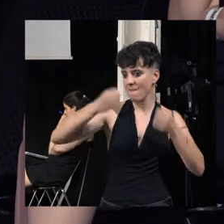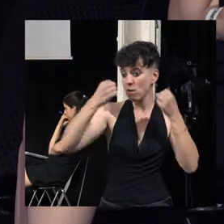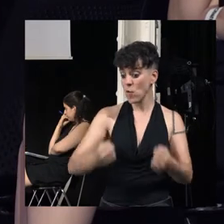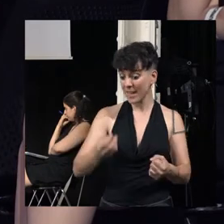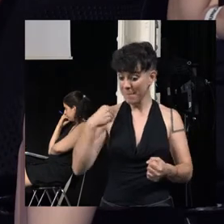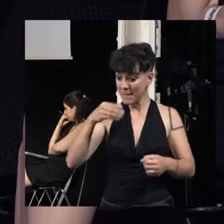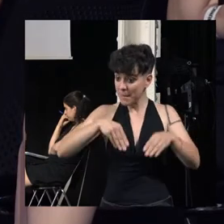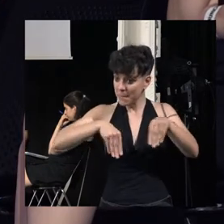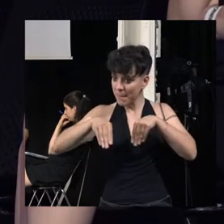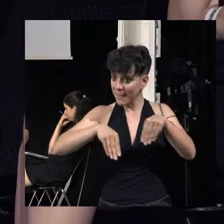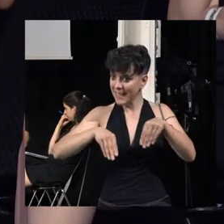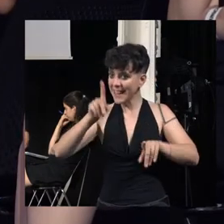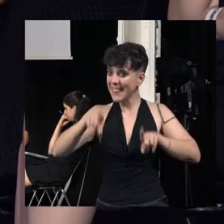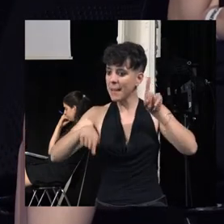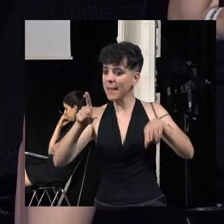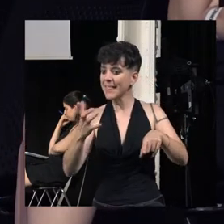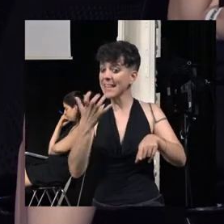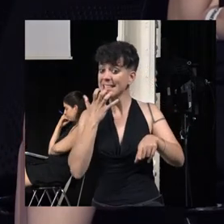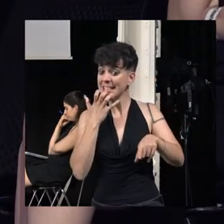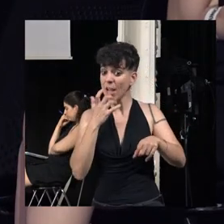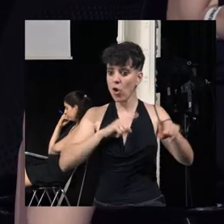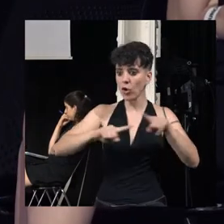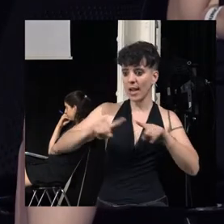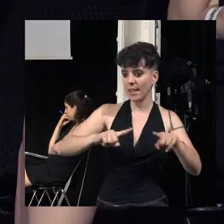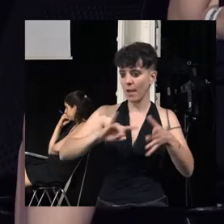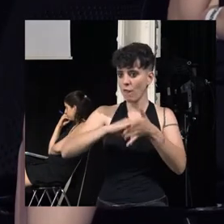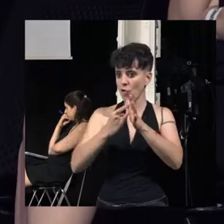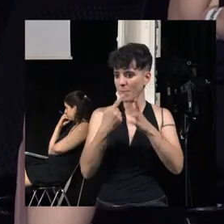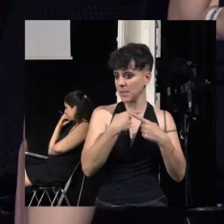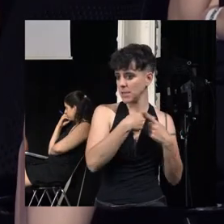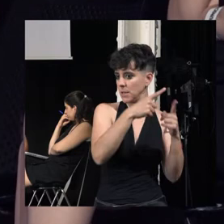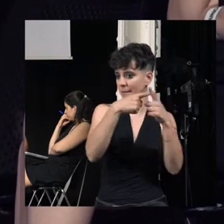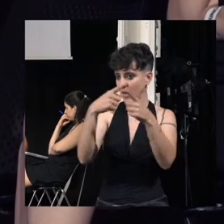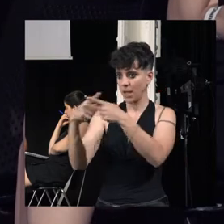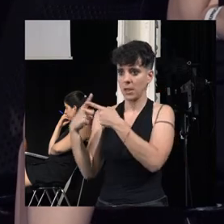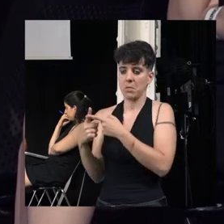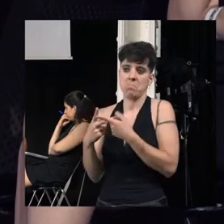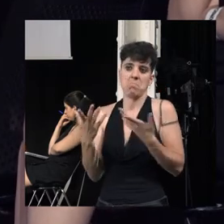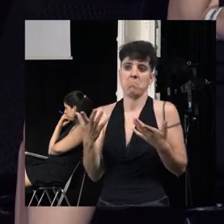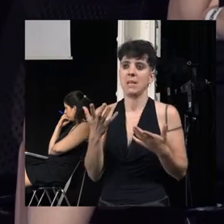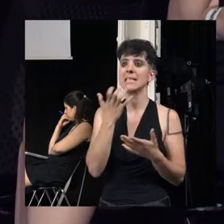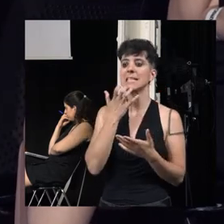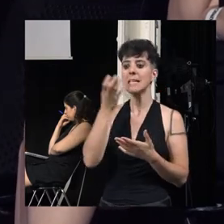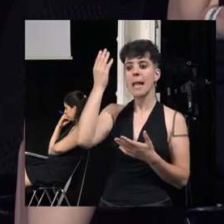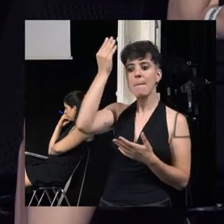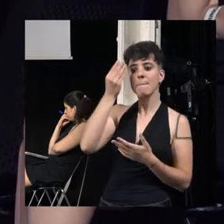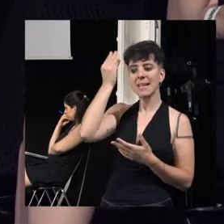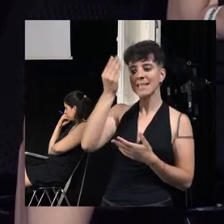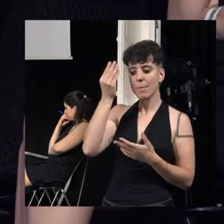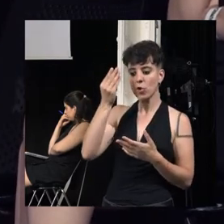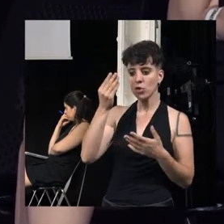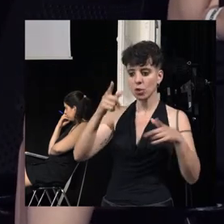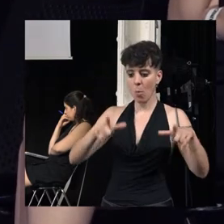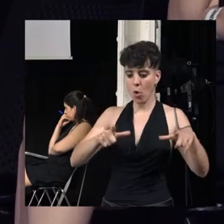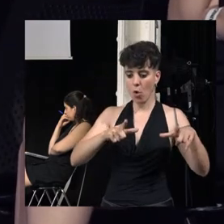se reorganizan de maneras diferentes. Es decir, si pensamos en lugar de solamente las